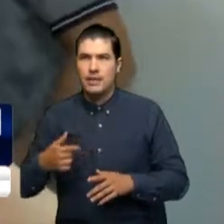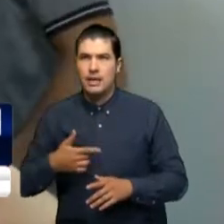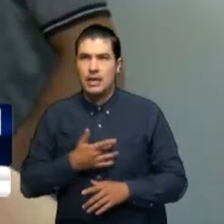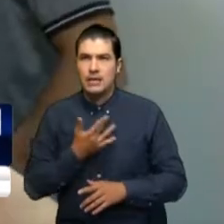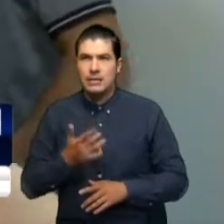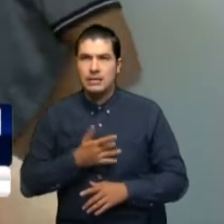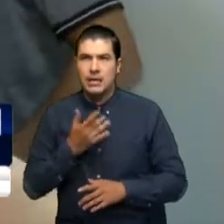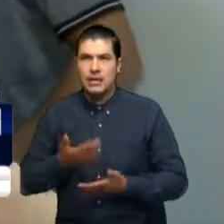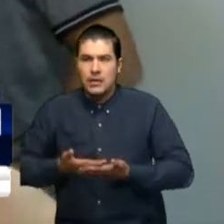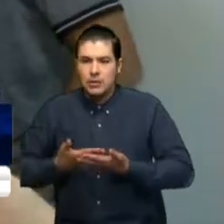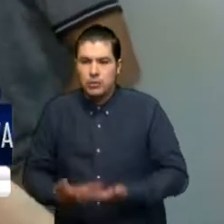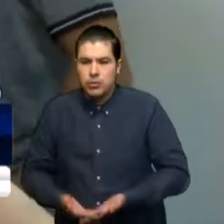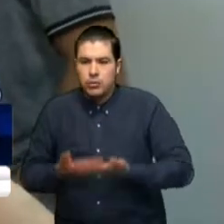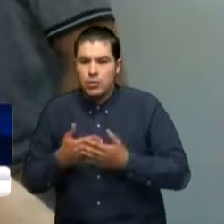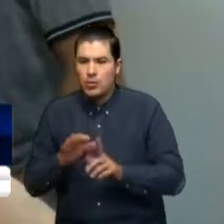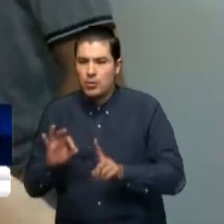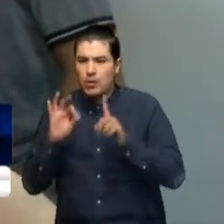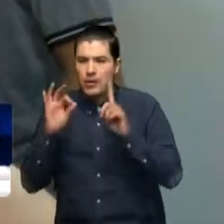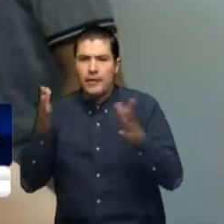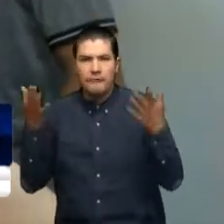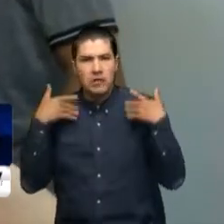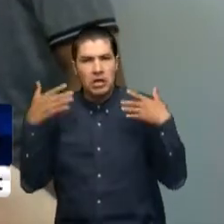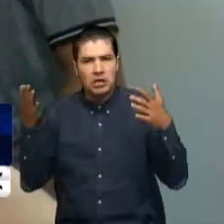siente liviana cómoda